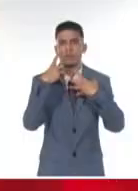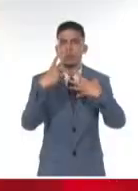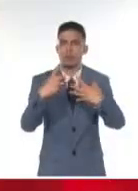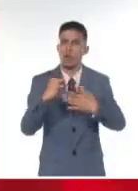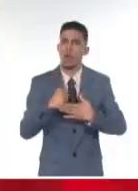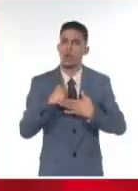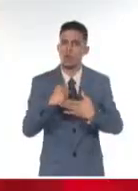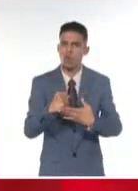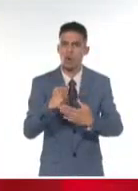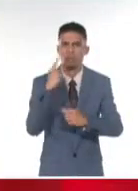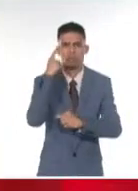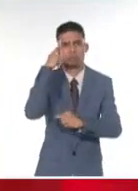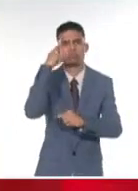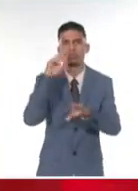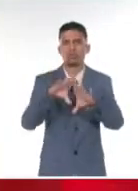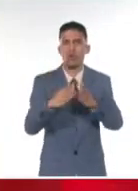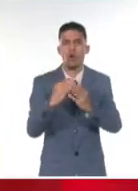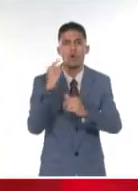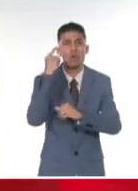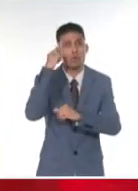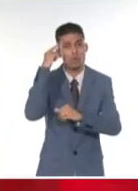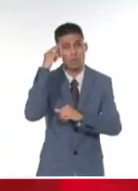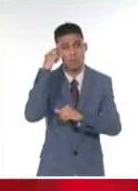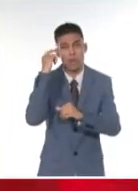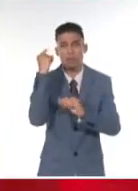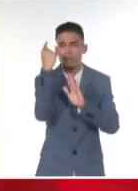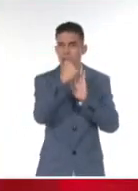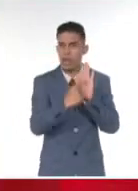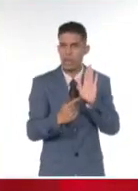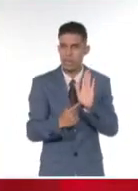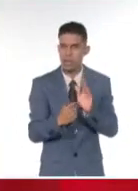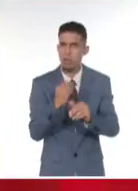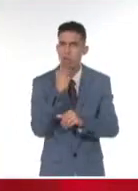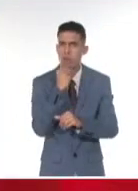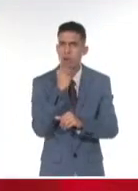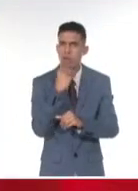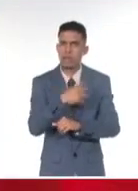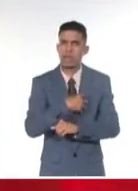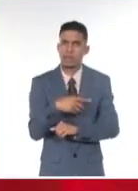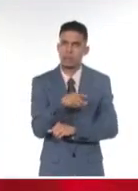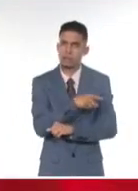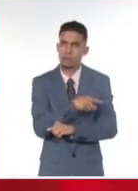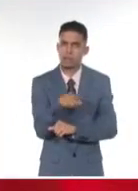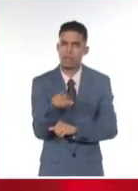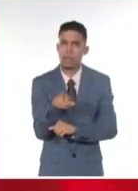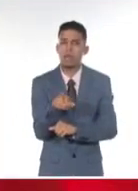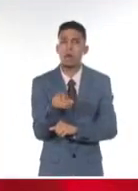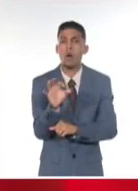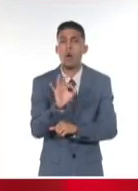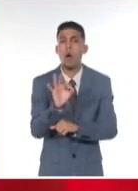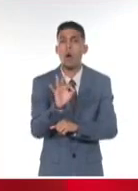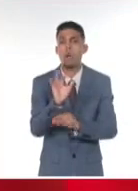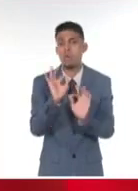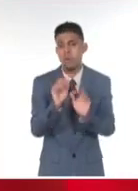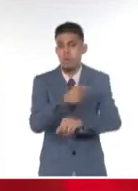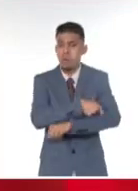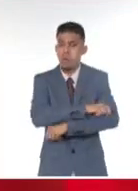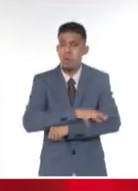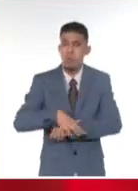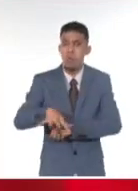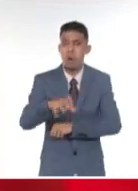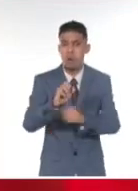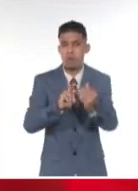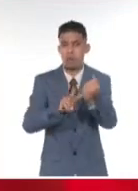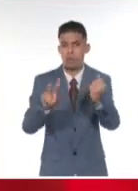al conocimiento a la idiosincrasia a las características que puedan tener eh las personas de esta gran